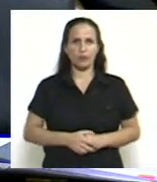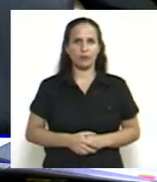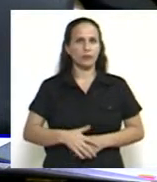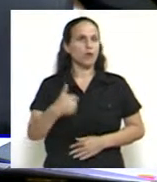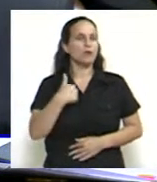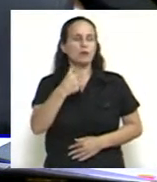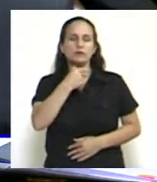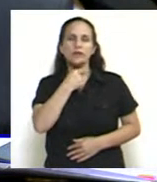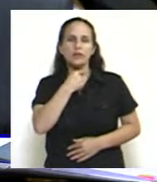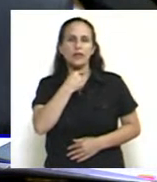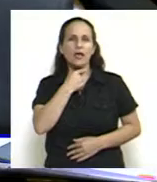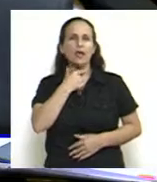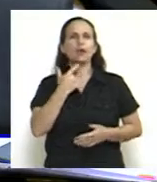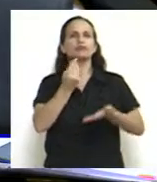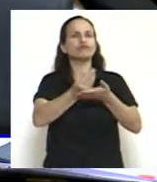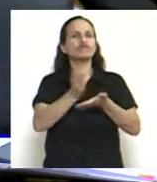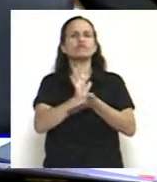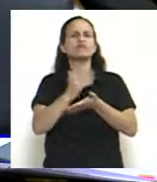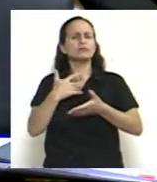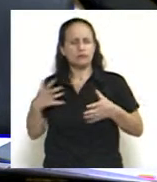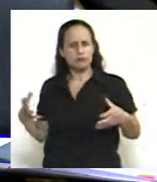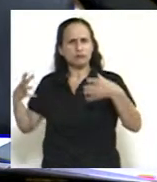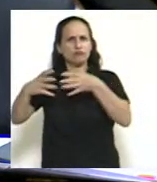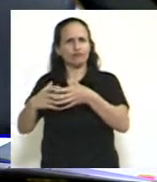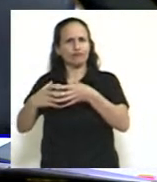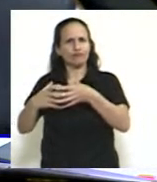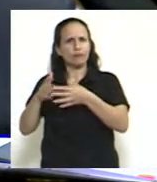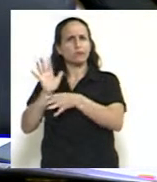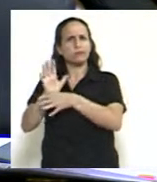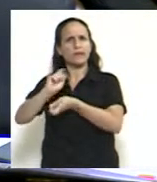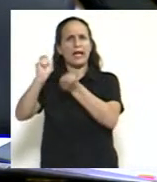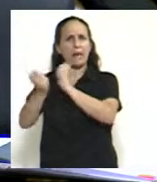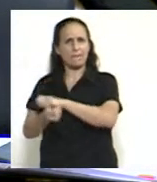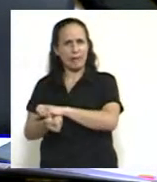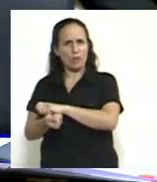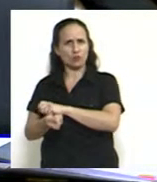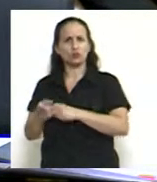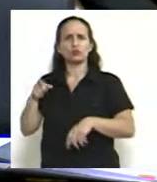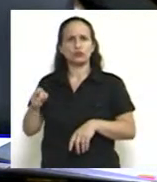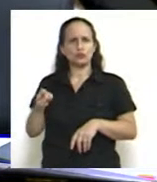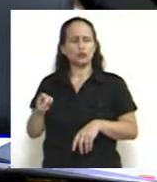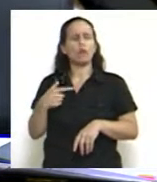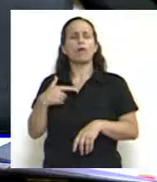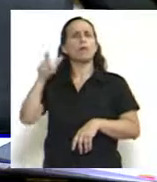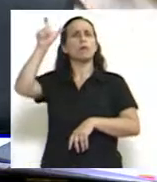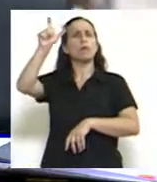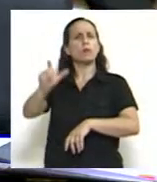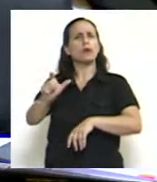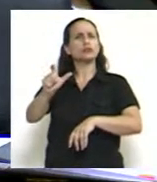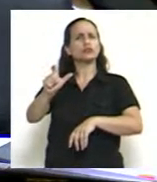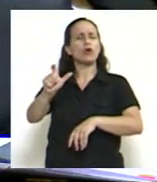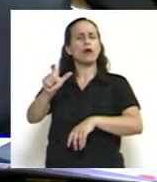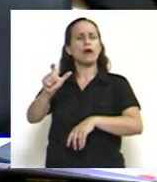Quiero hacerlo en nombre del interbloque Cambiemos y a la persona